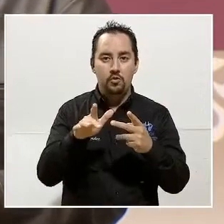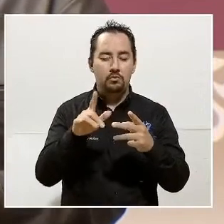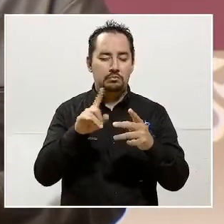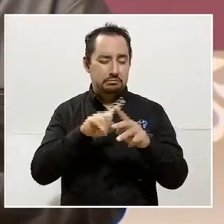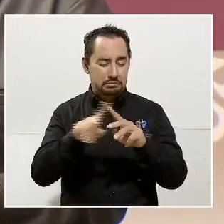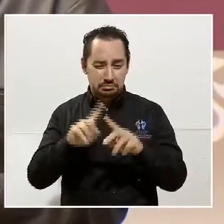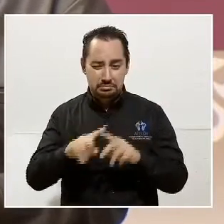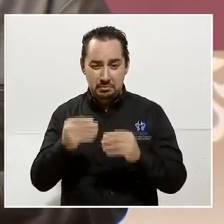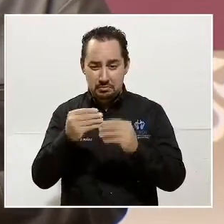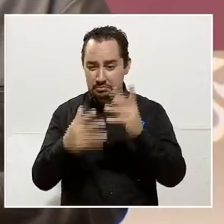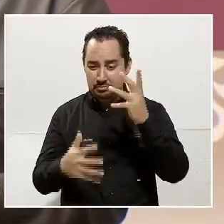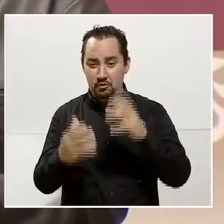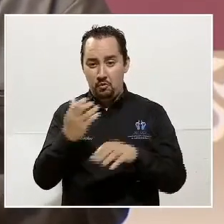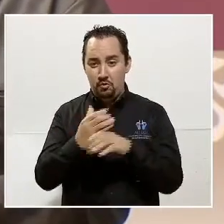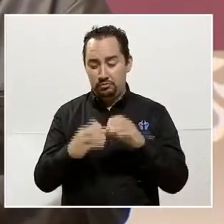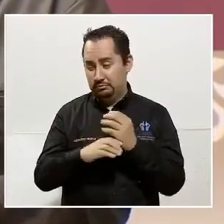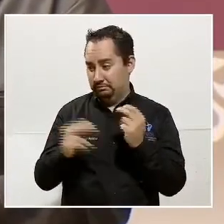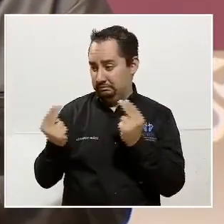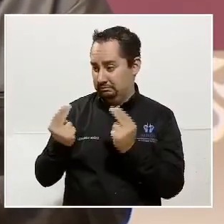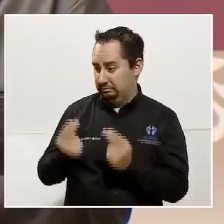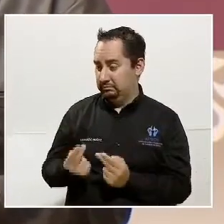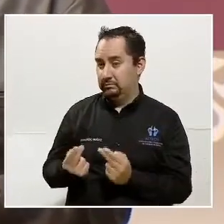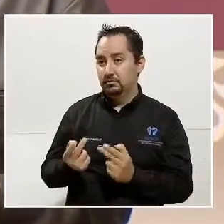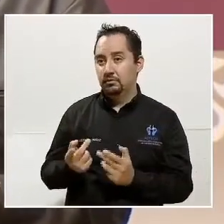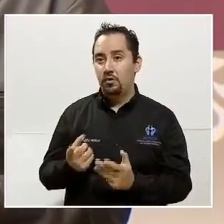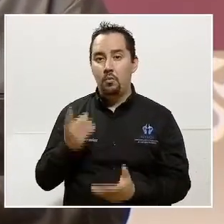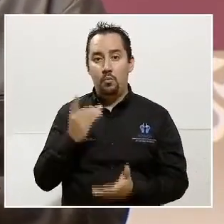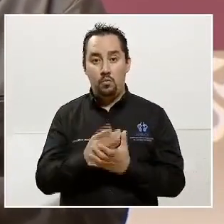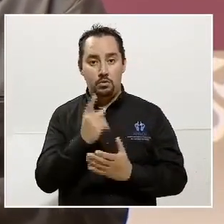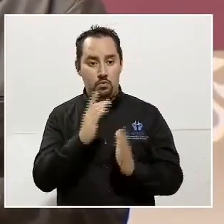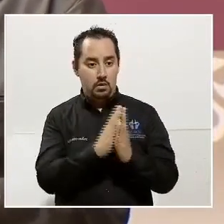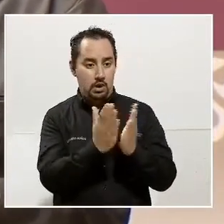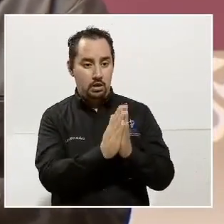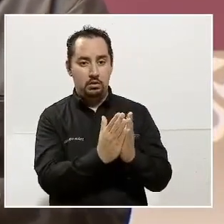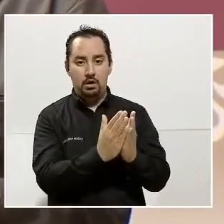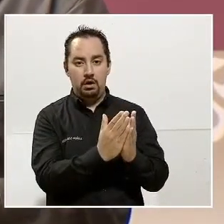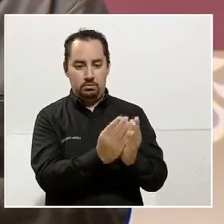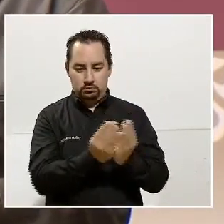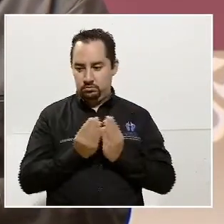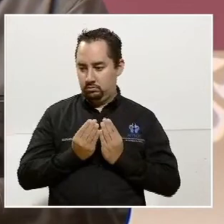solo es tener los archivos,